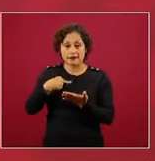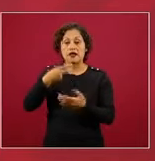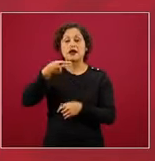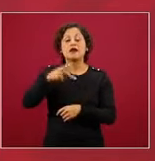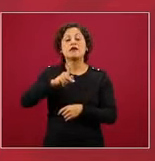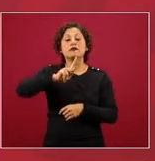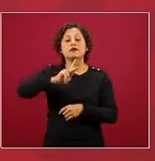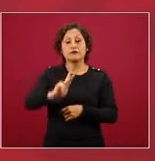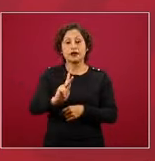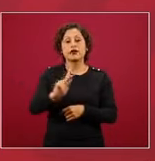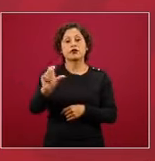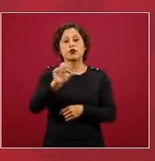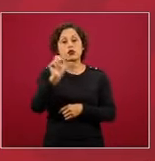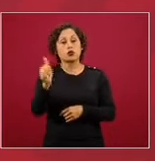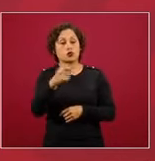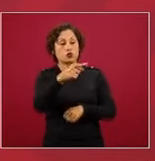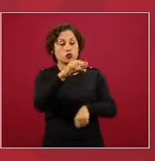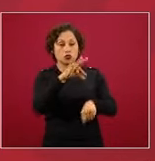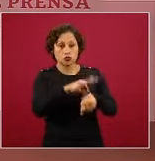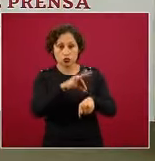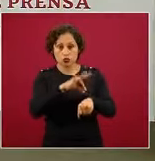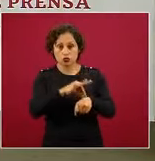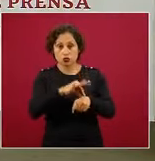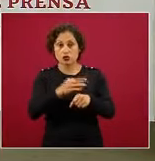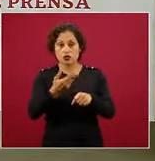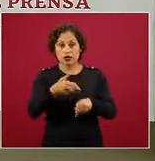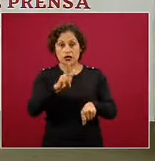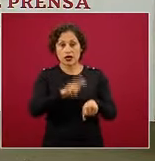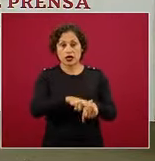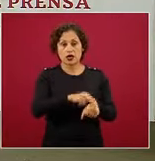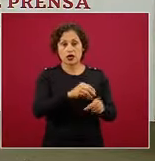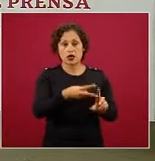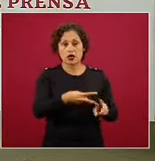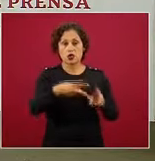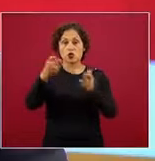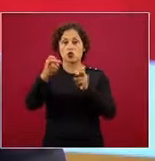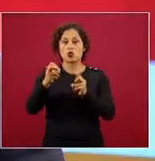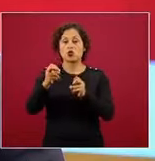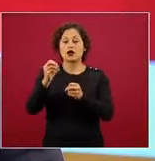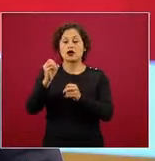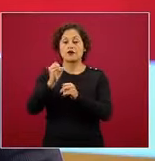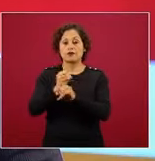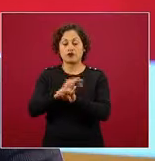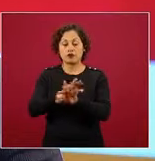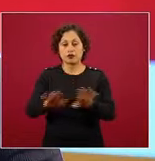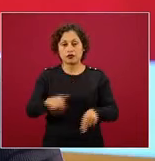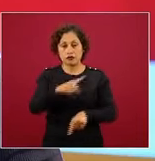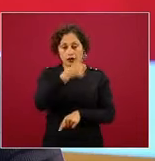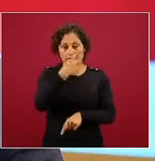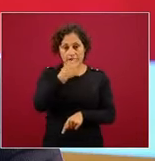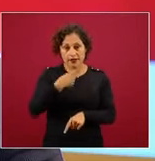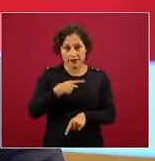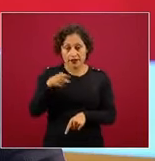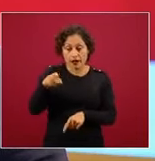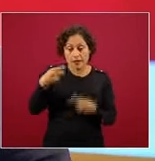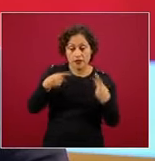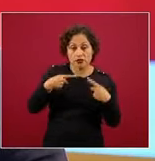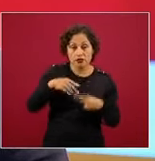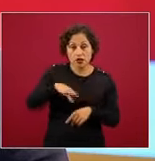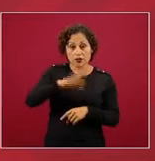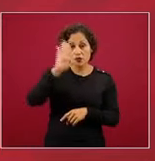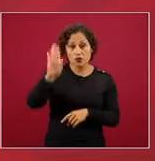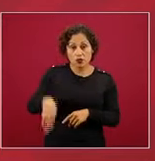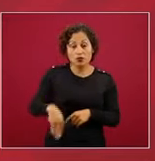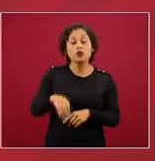rápidamente poder a través del mismo sistema del CISBER decirnos si la persona que lamentablemente falleció tenía un